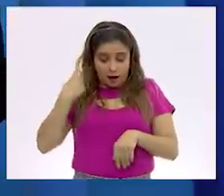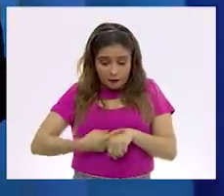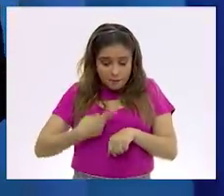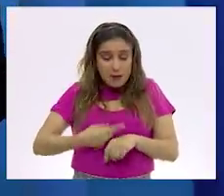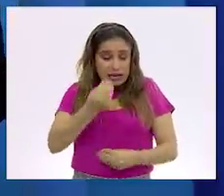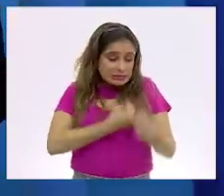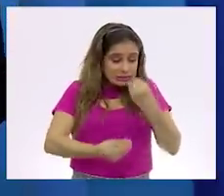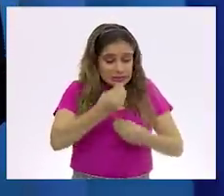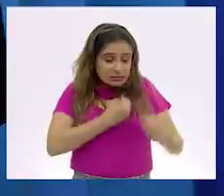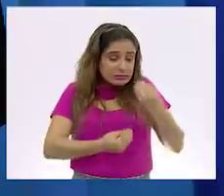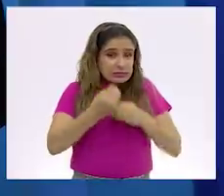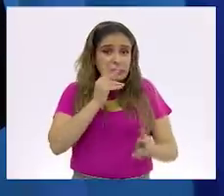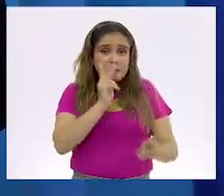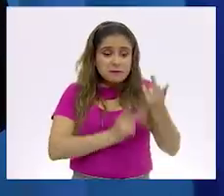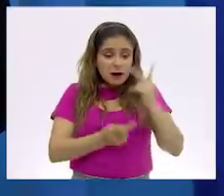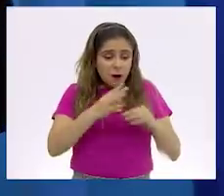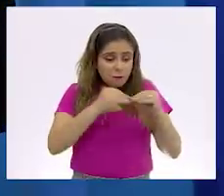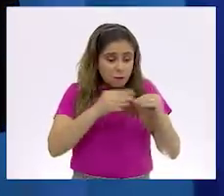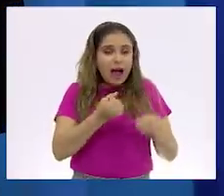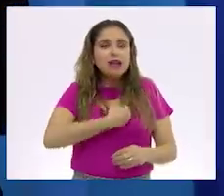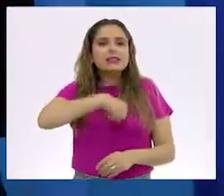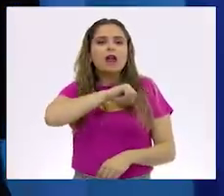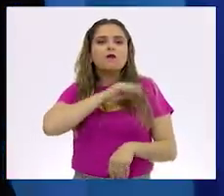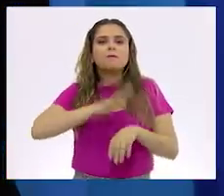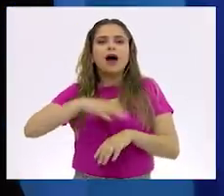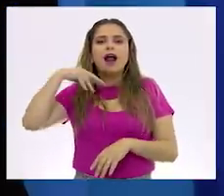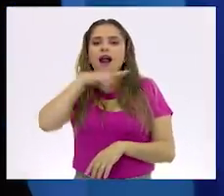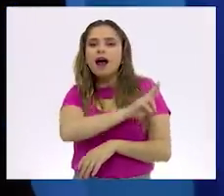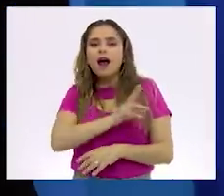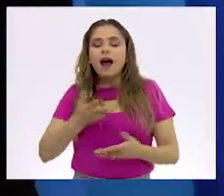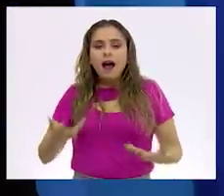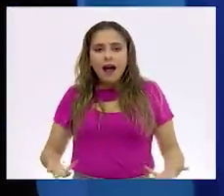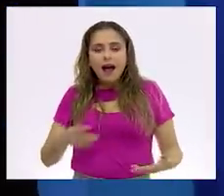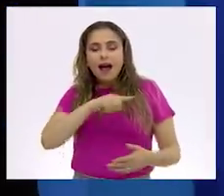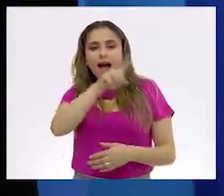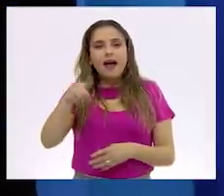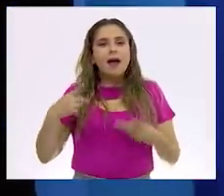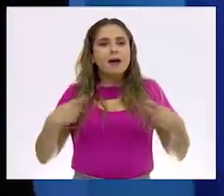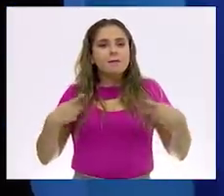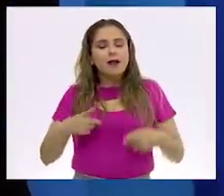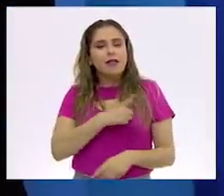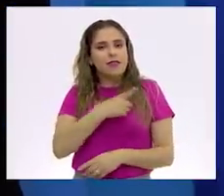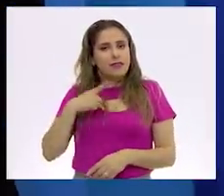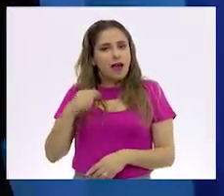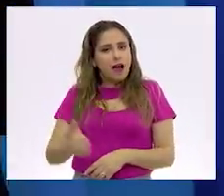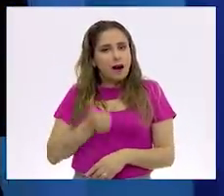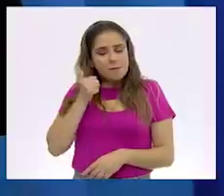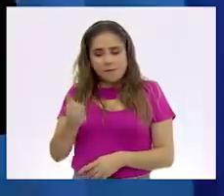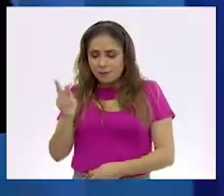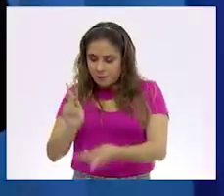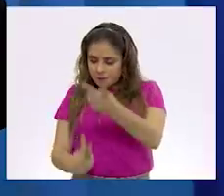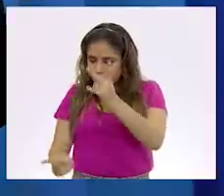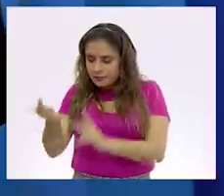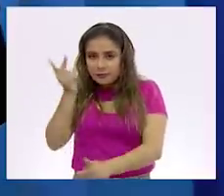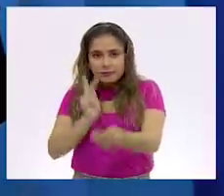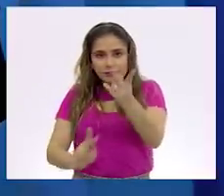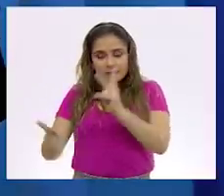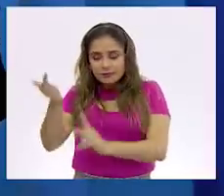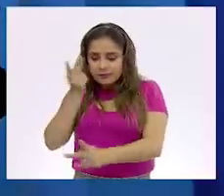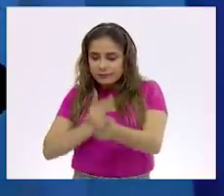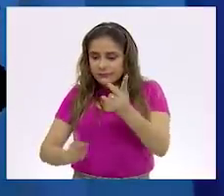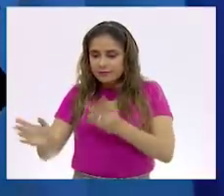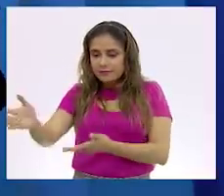para recuperarnos pronto. Las personas aprovechan la reproducción de plantas y así obtienen en